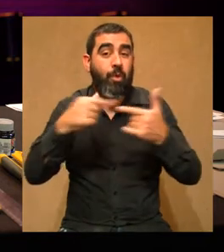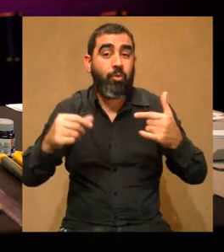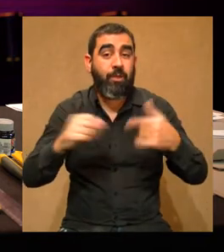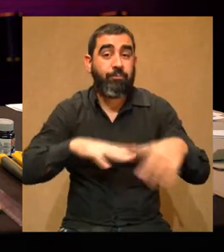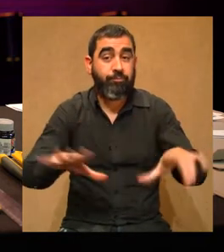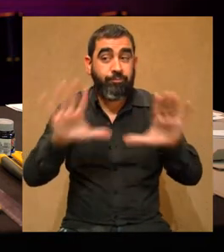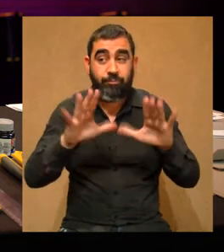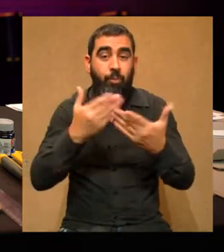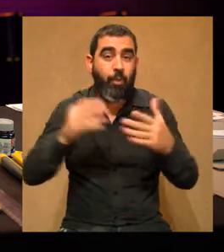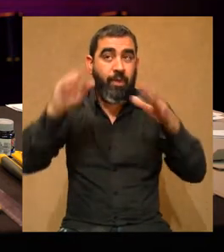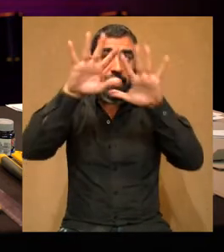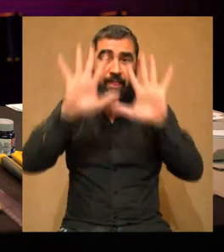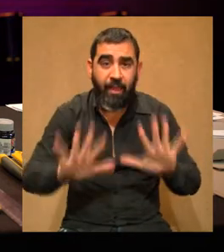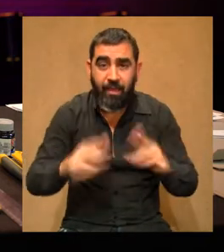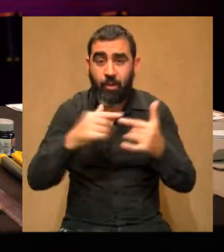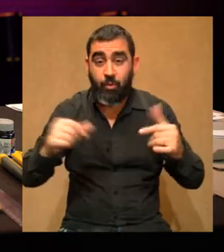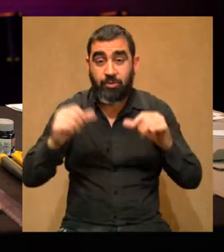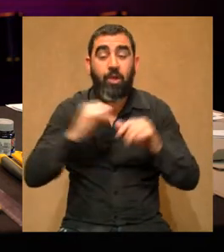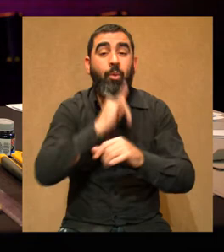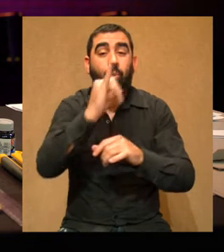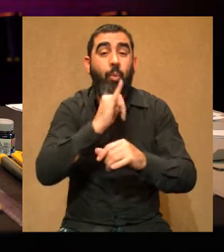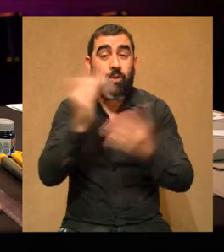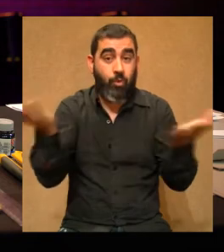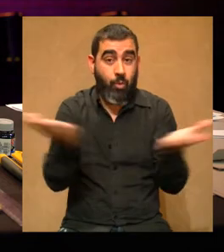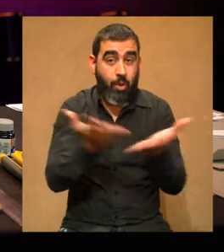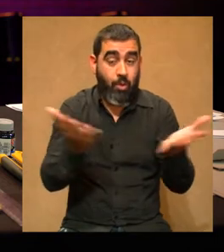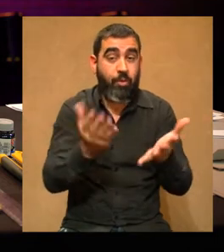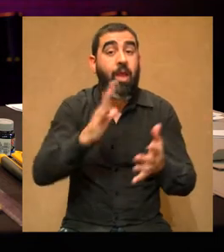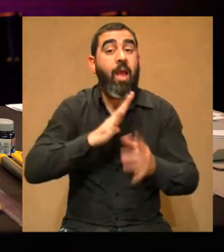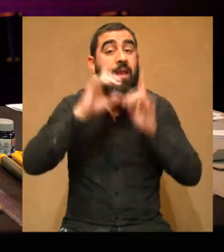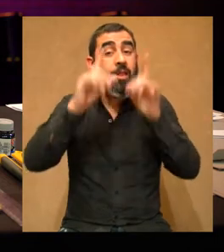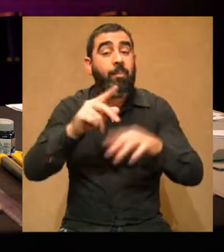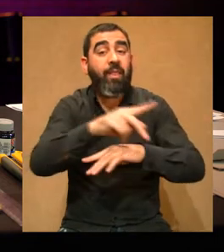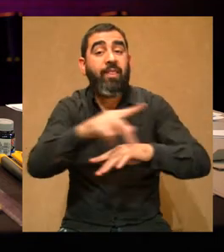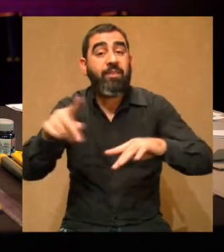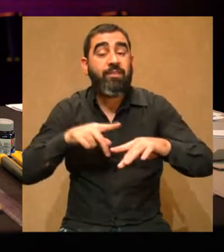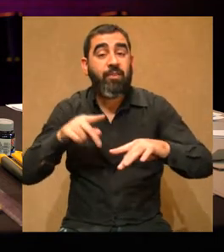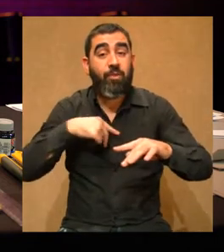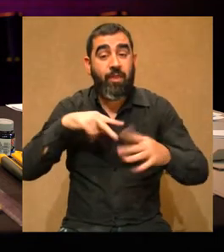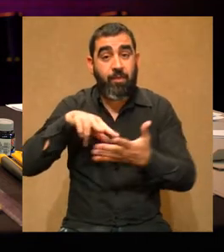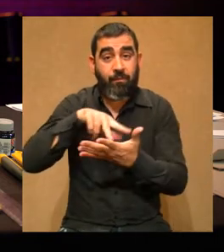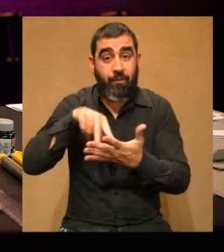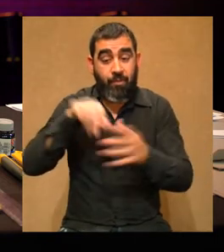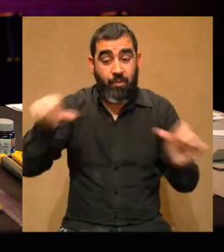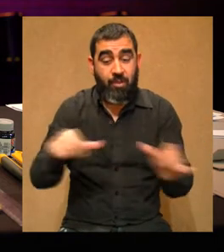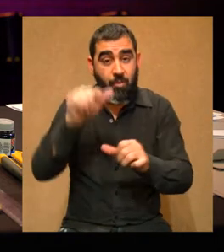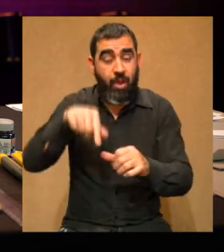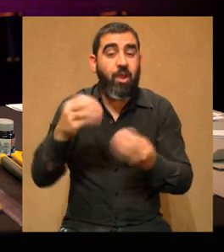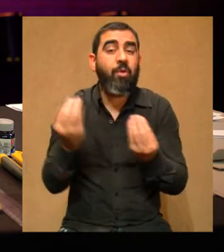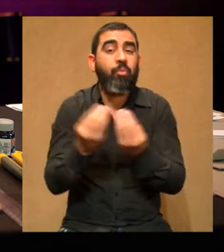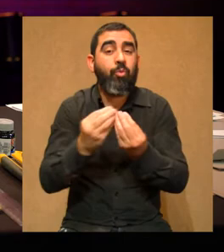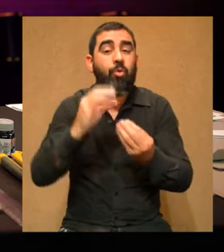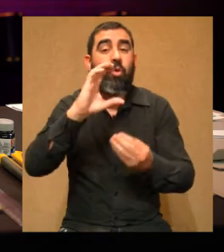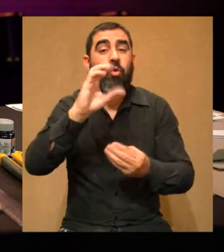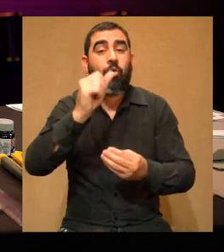elementos escénicos como telones y rompimientos que ahora les voy a contar iba a tener el diseño de un ballet que hemos hecho acá en el auditorio varias veces